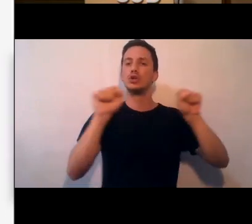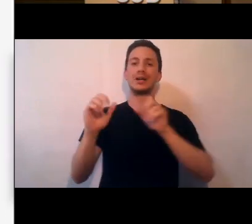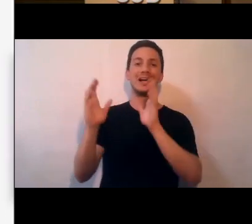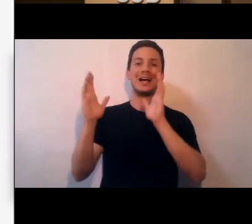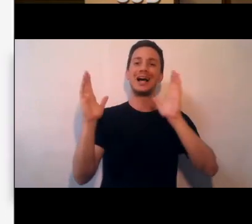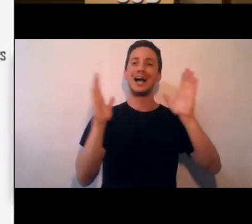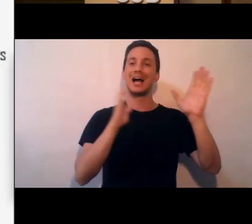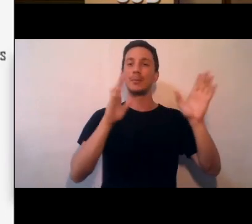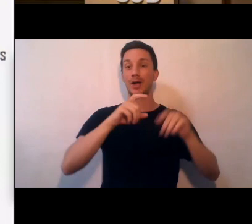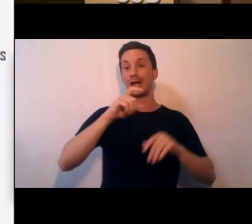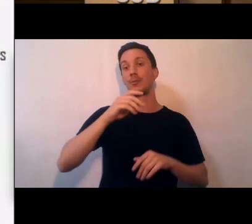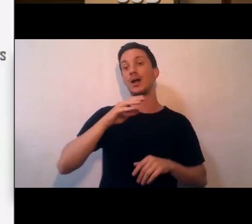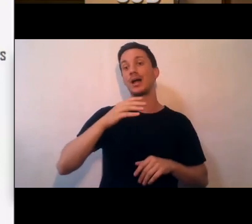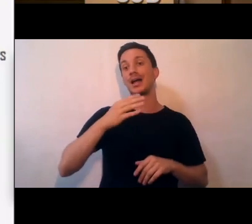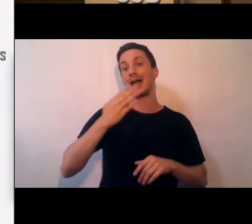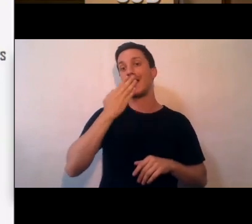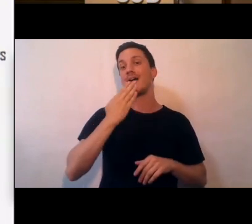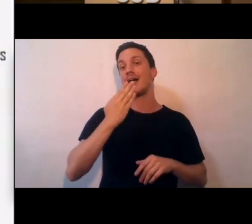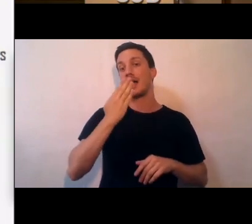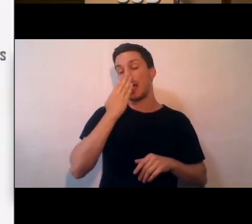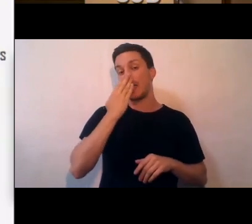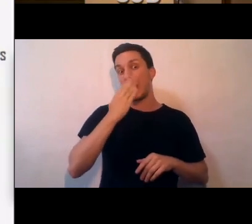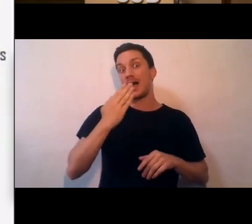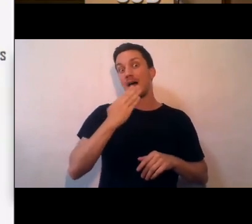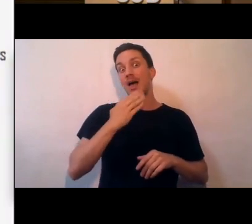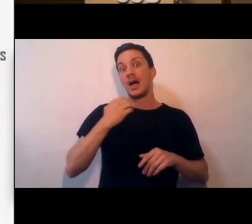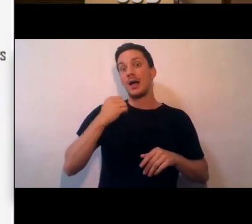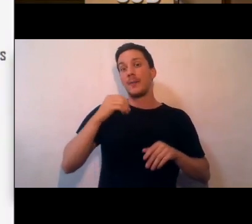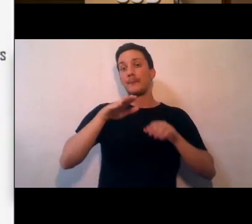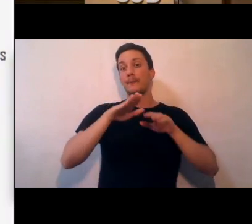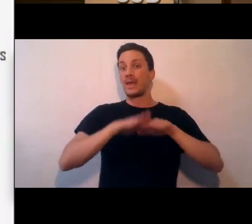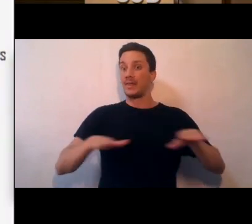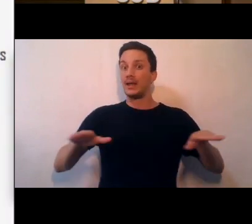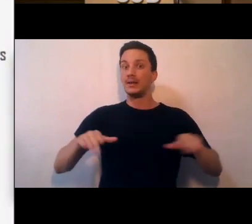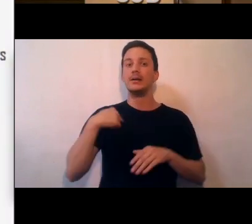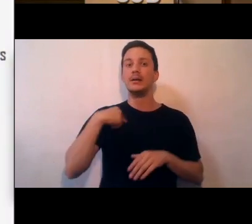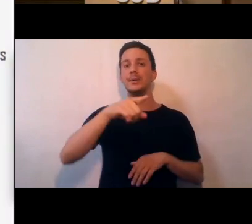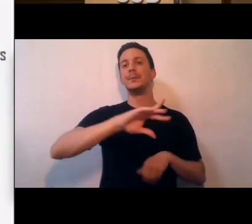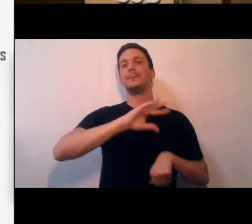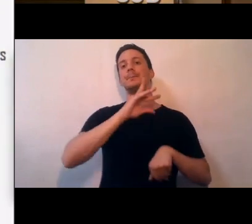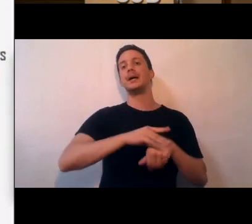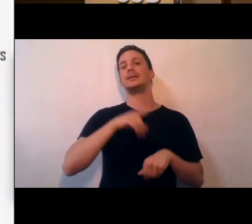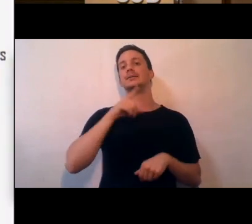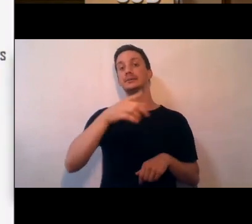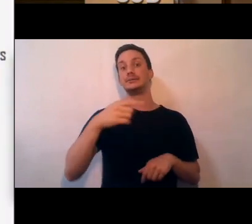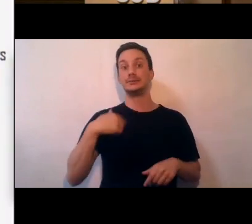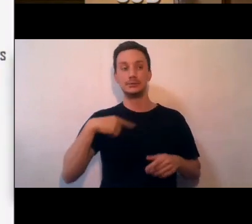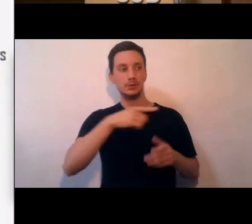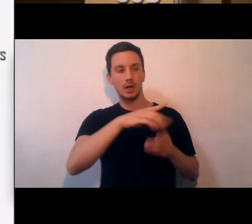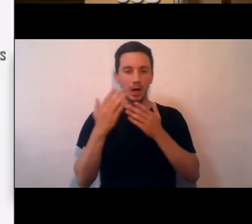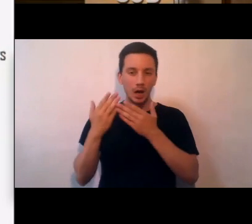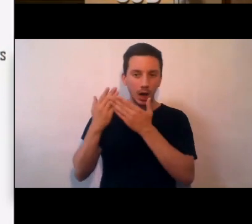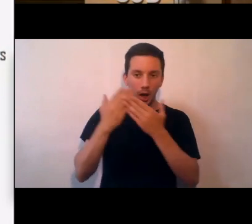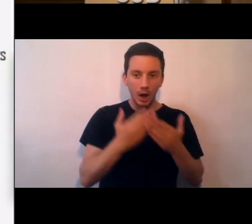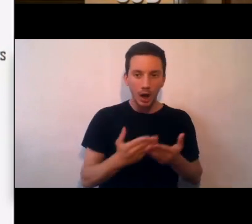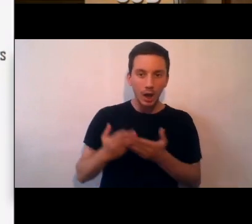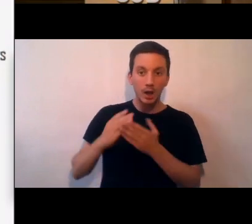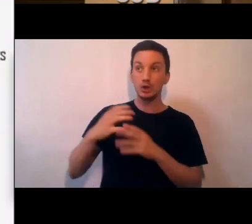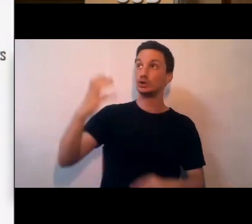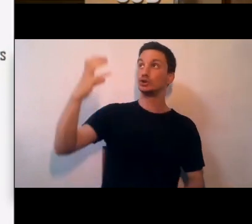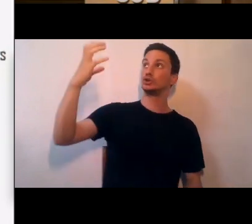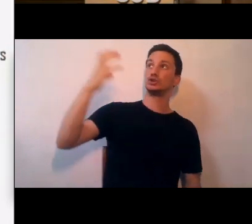pediátrica. Y ya a principios del siglo XX, los médicos ya veían los beneficios que tenía exponerse al sol